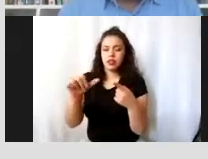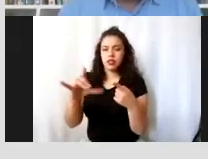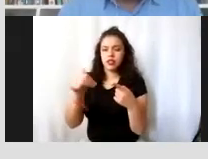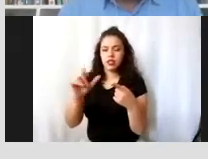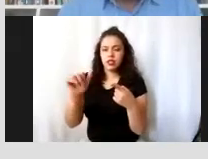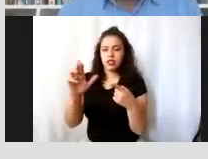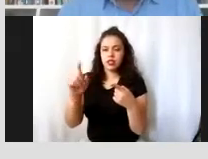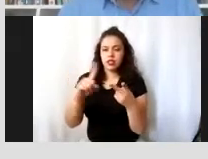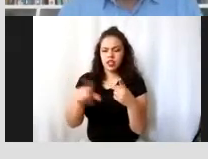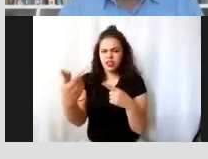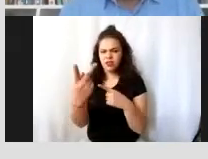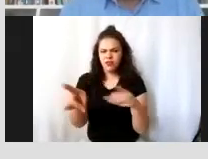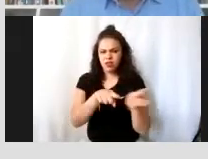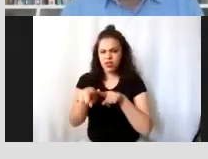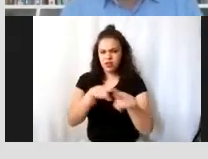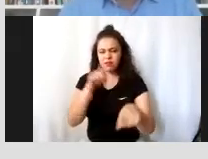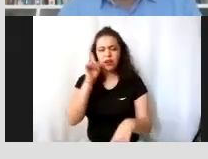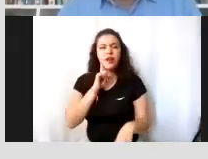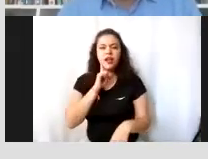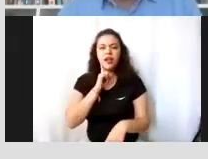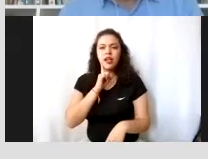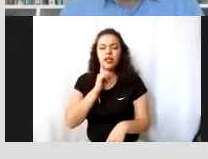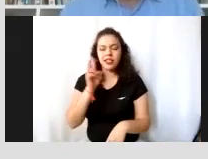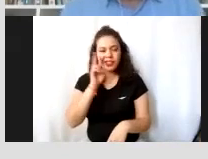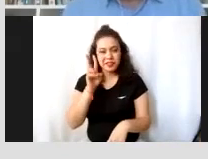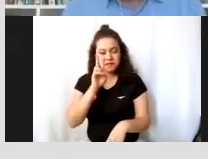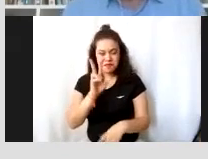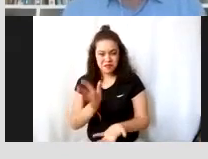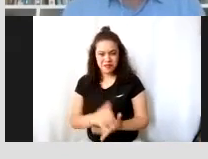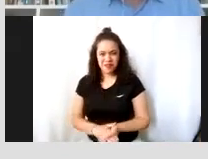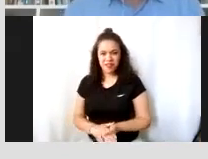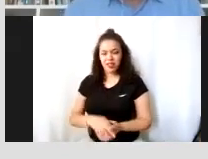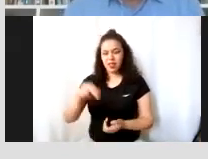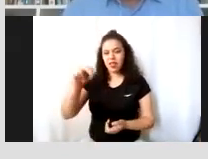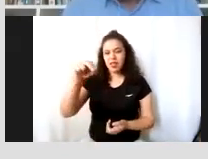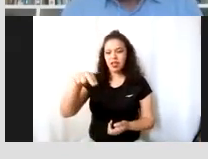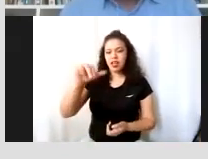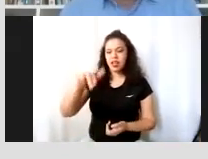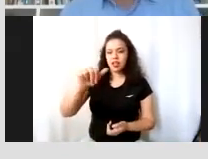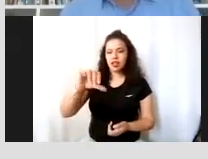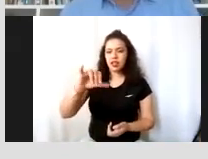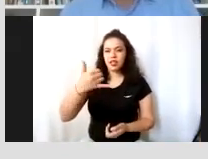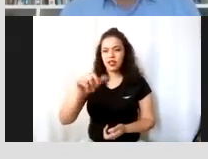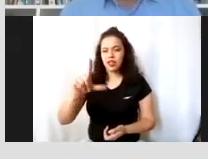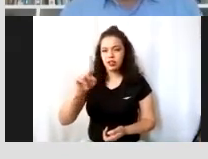Sí. Sí, sí, es lo que estoy viendo. Anaya Alonso. ¿Ese es un dato personal?